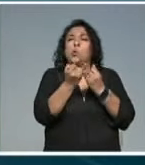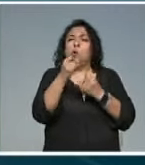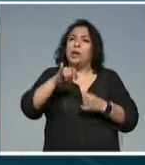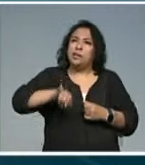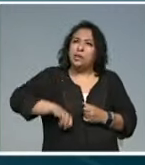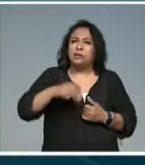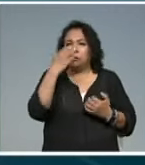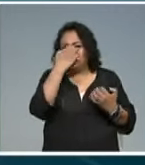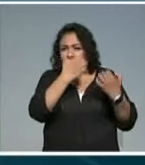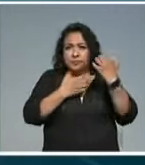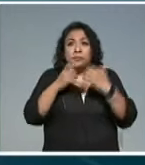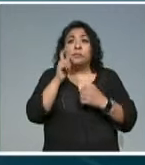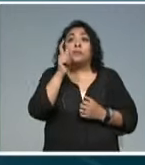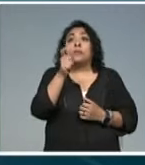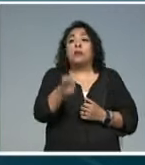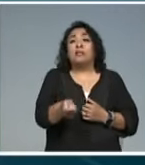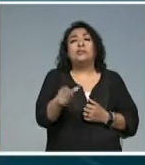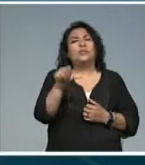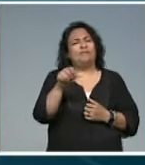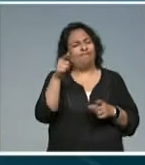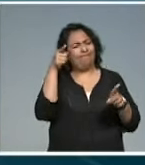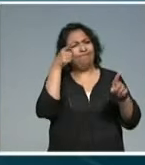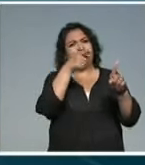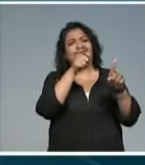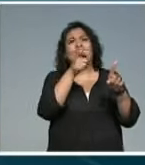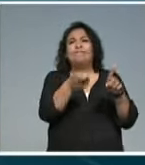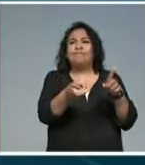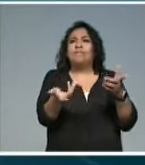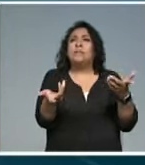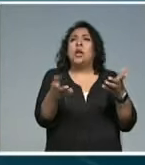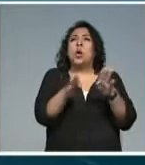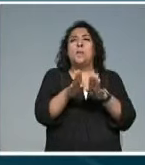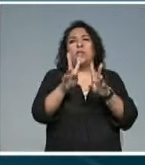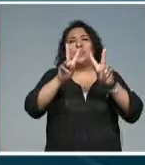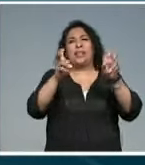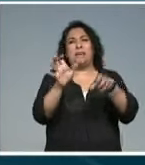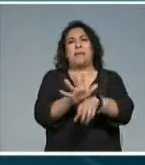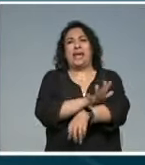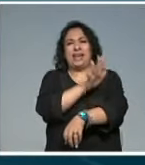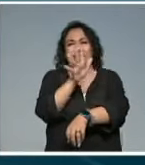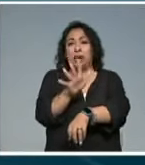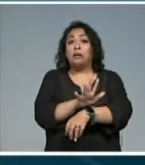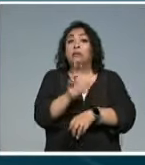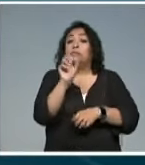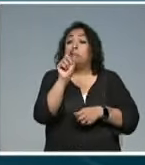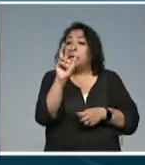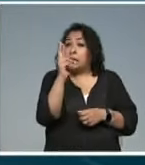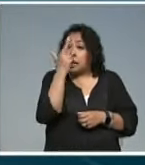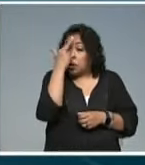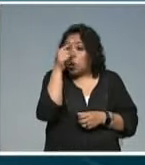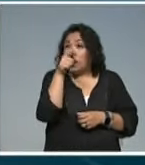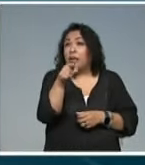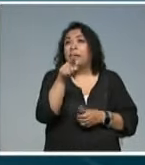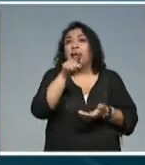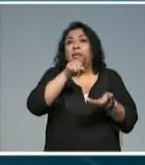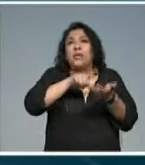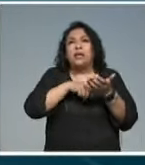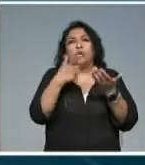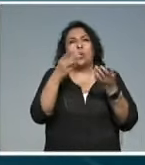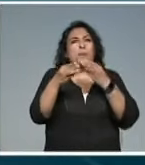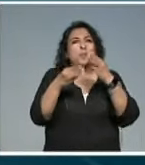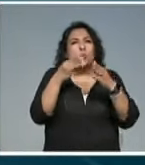para el análisis es que nos hemos centrado en el aspecto de los energéticos, pero no hay que olvidar que parte del granero del